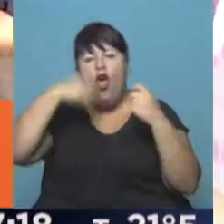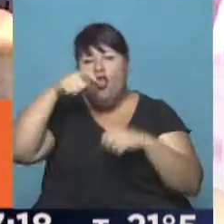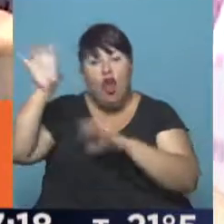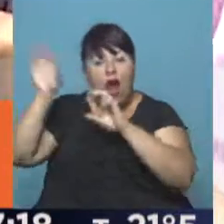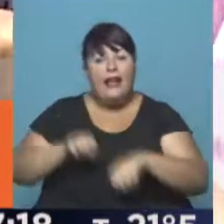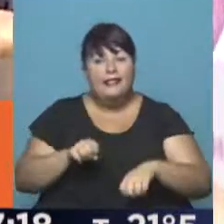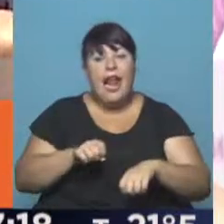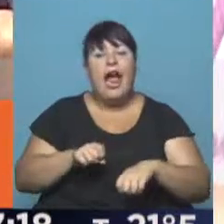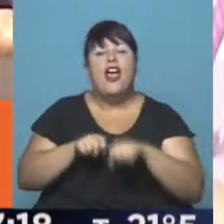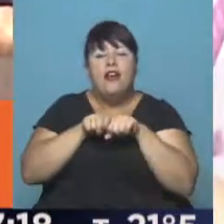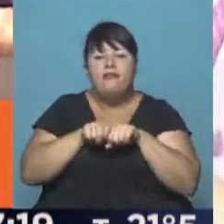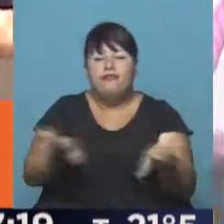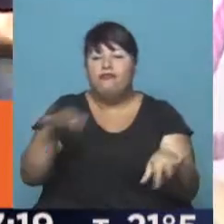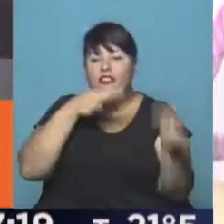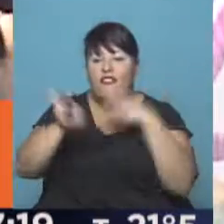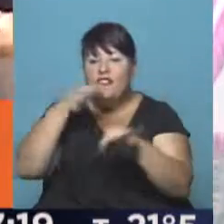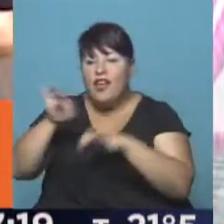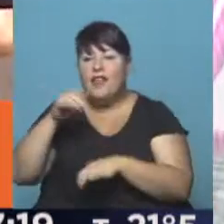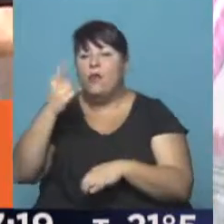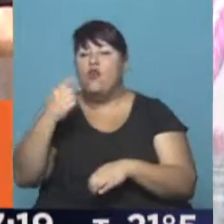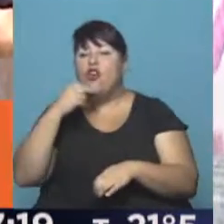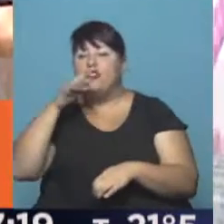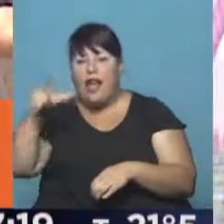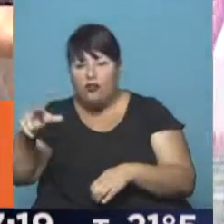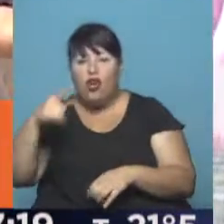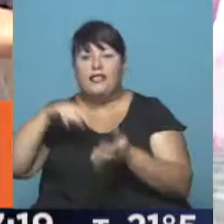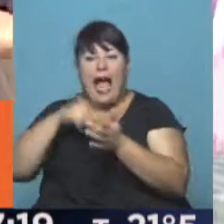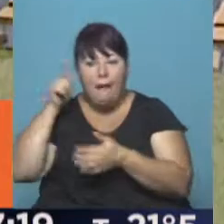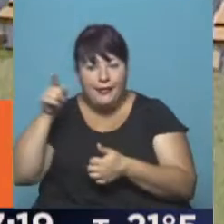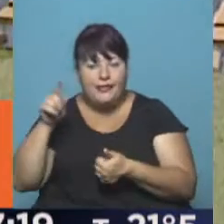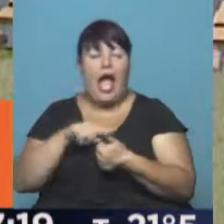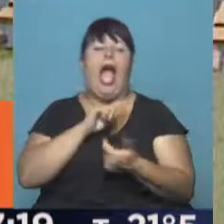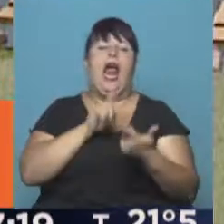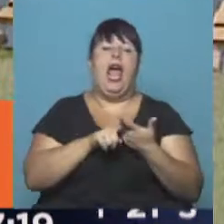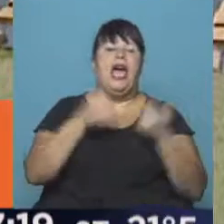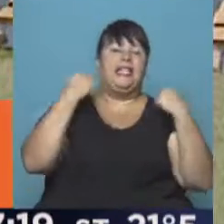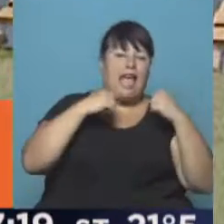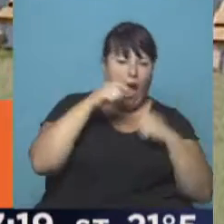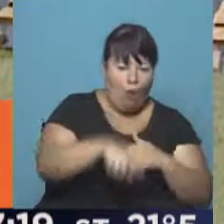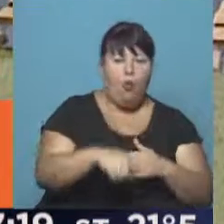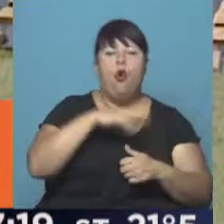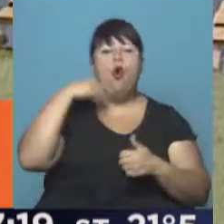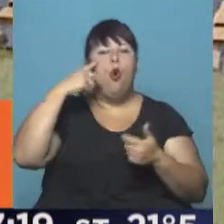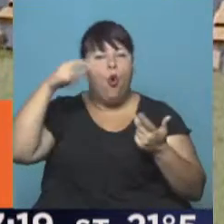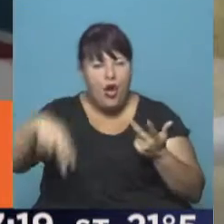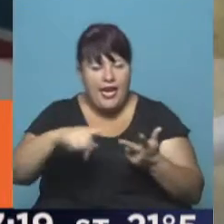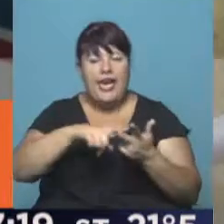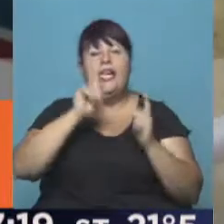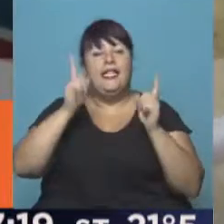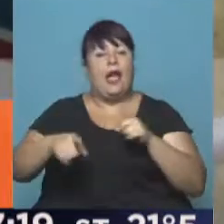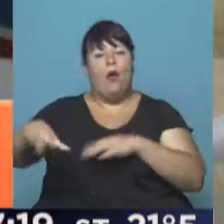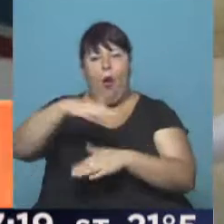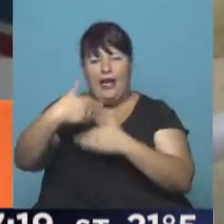ellos traían era distribuida parte de la 1114 en la ciudad de Buenos Aires, en Chacabuco, en Junín y en